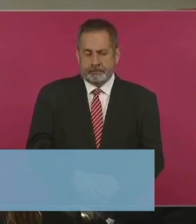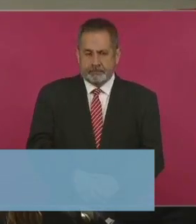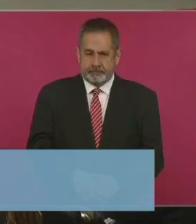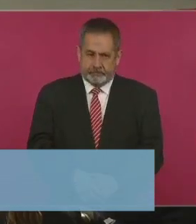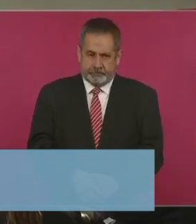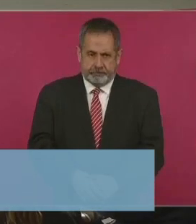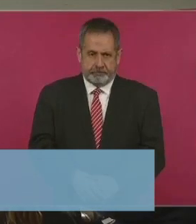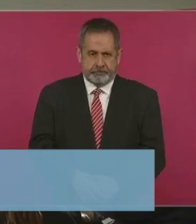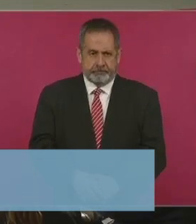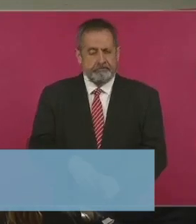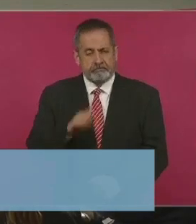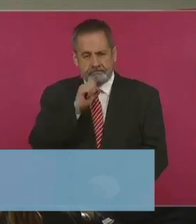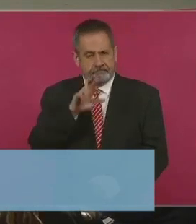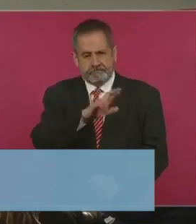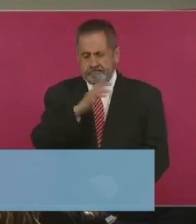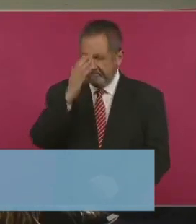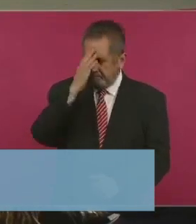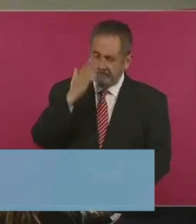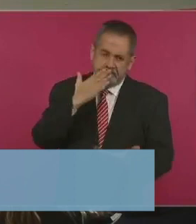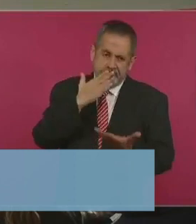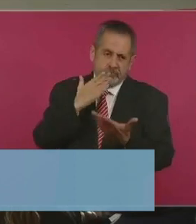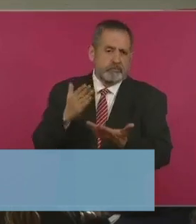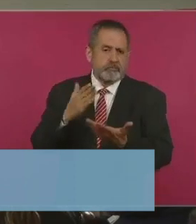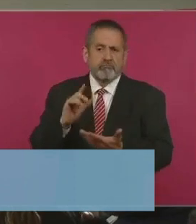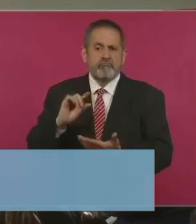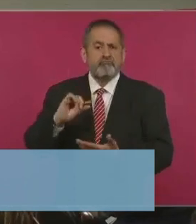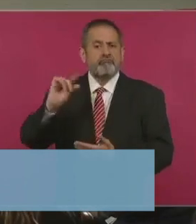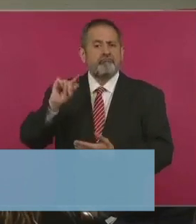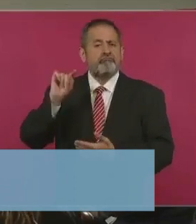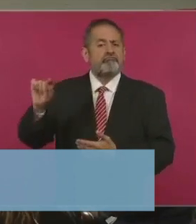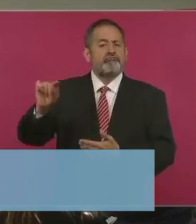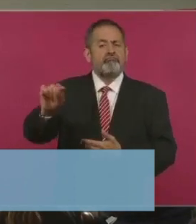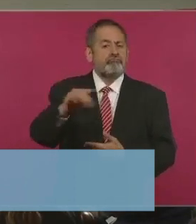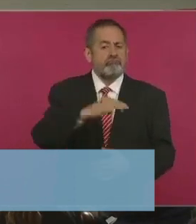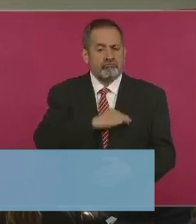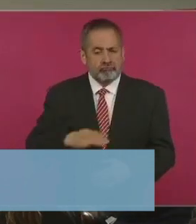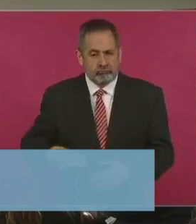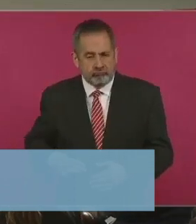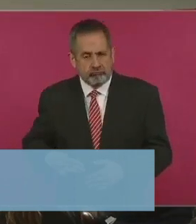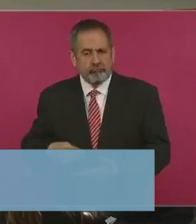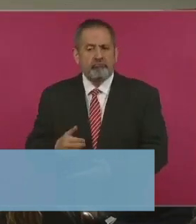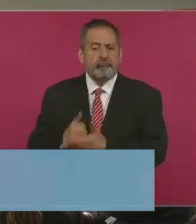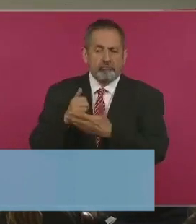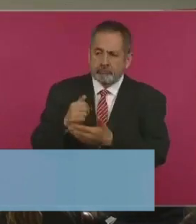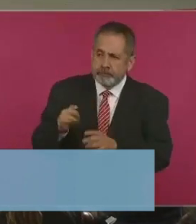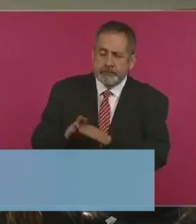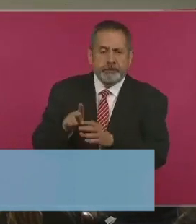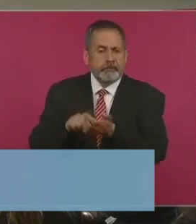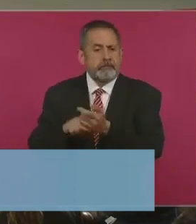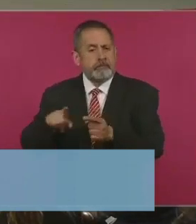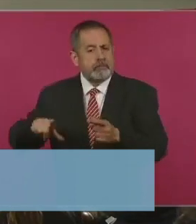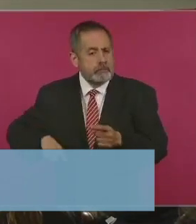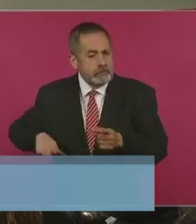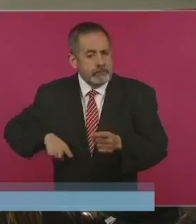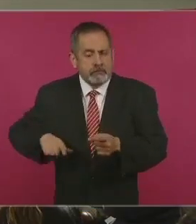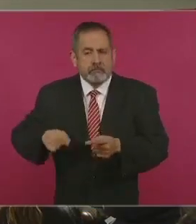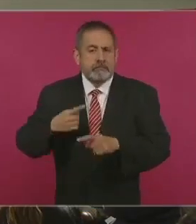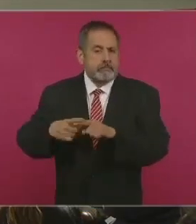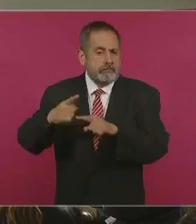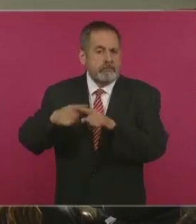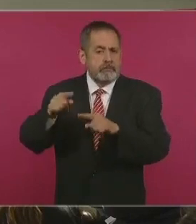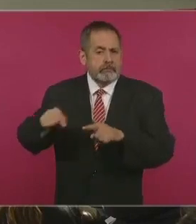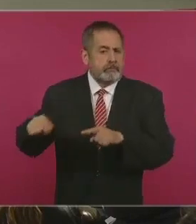También reconocer el apoyo de las autoridades municipales y de los gobiernos